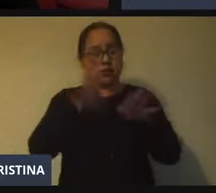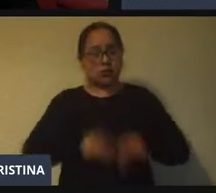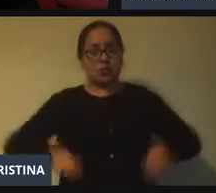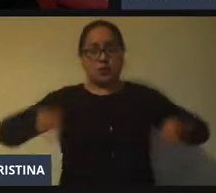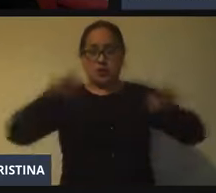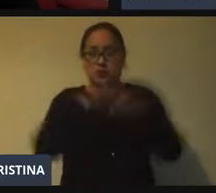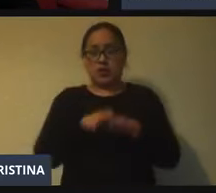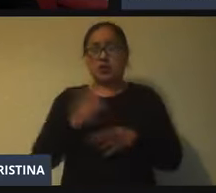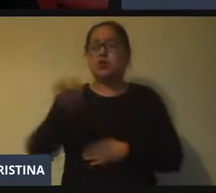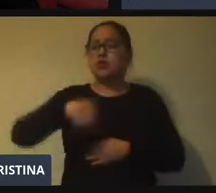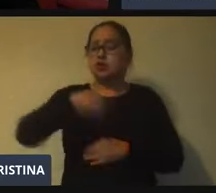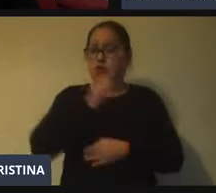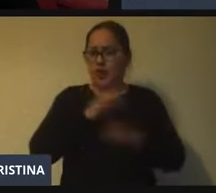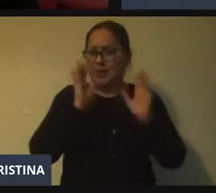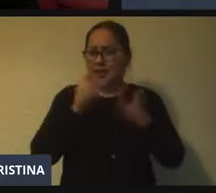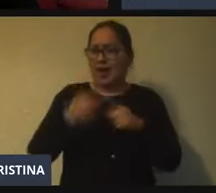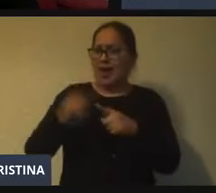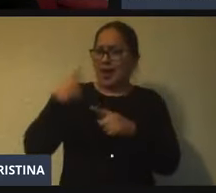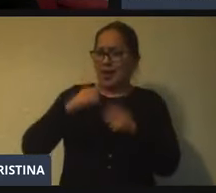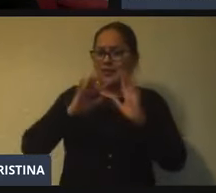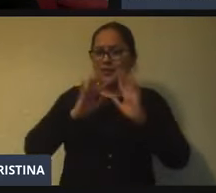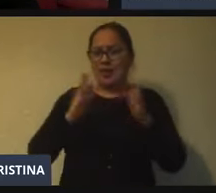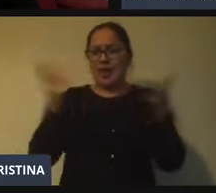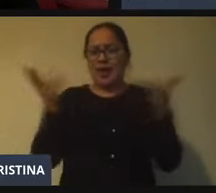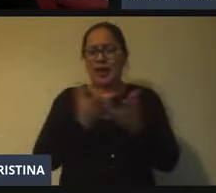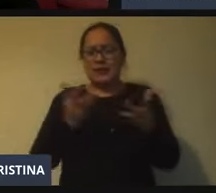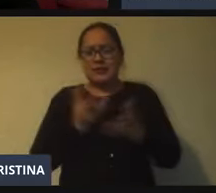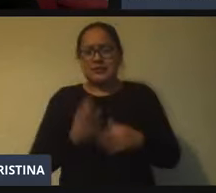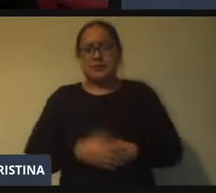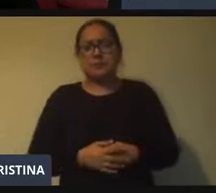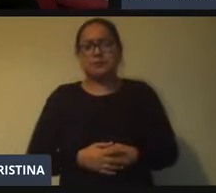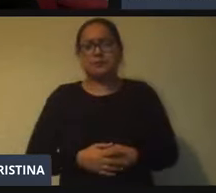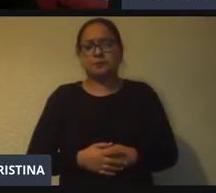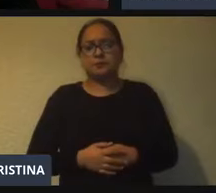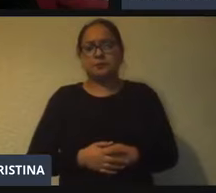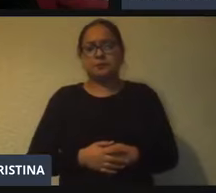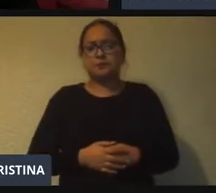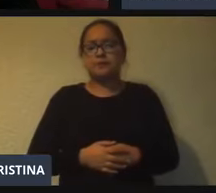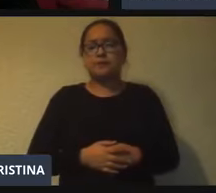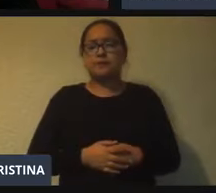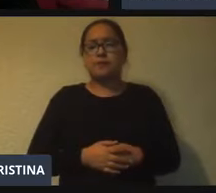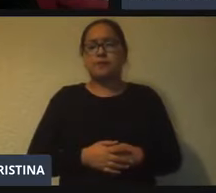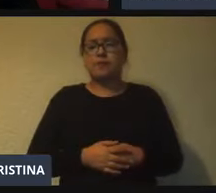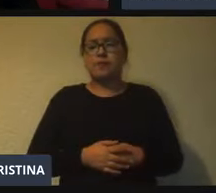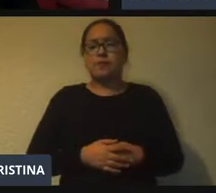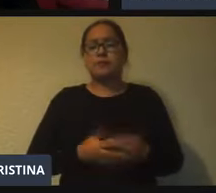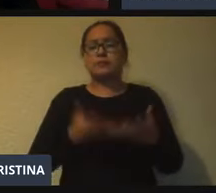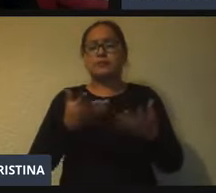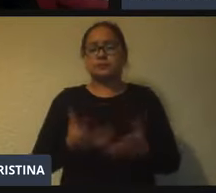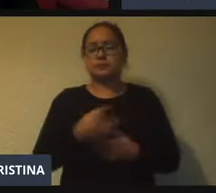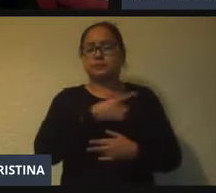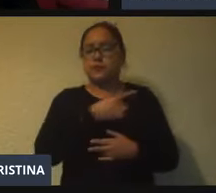estado haciendo y hablamos de muchísimos temas, todos con el único fin de seguir promoviendo